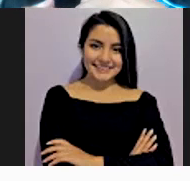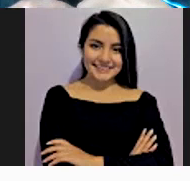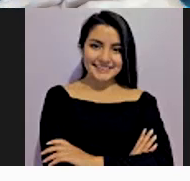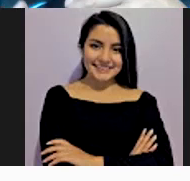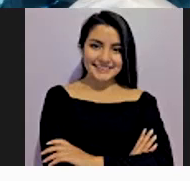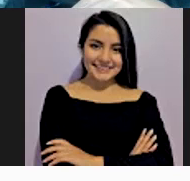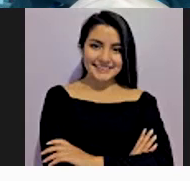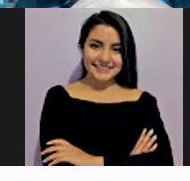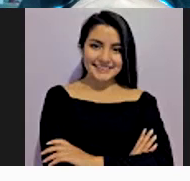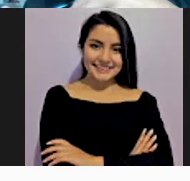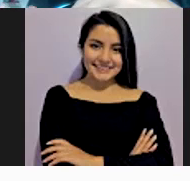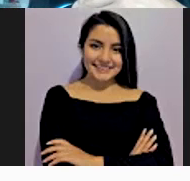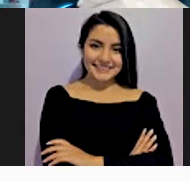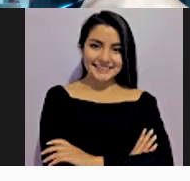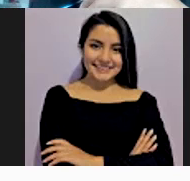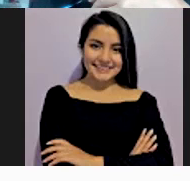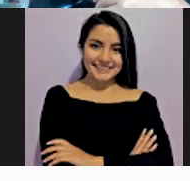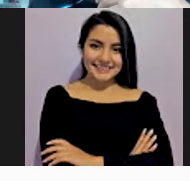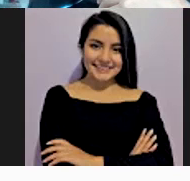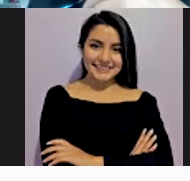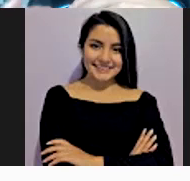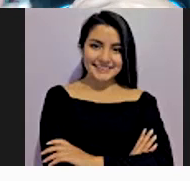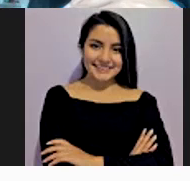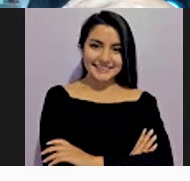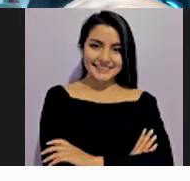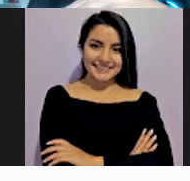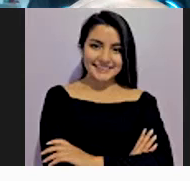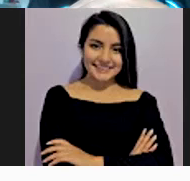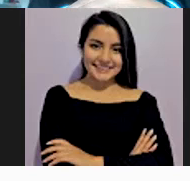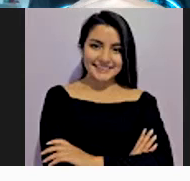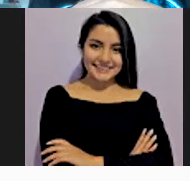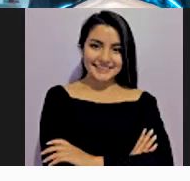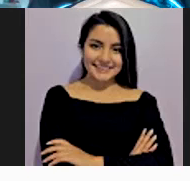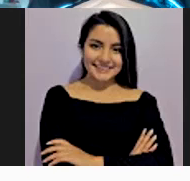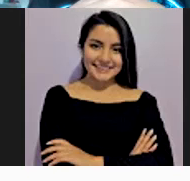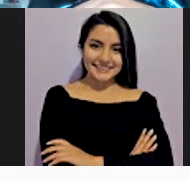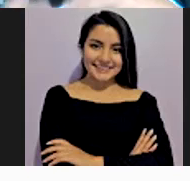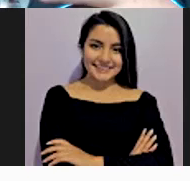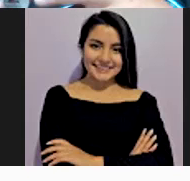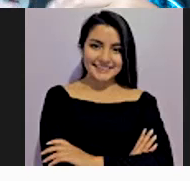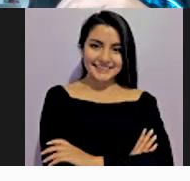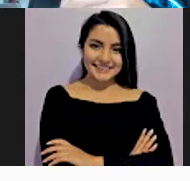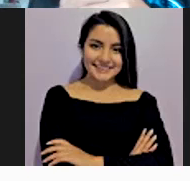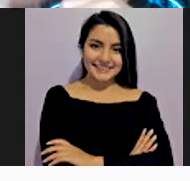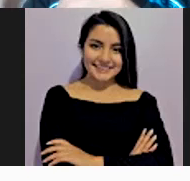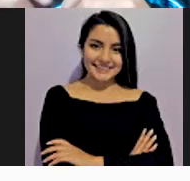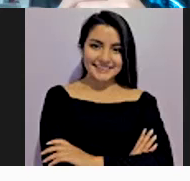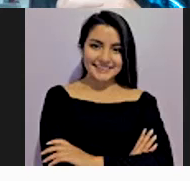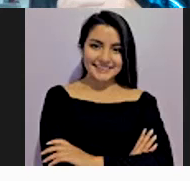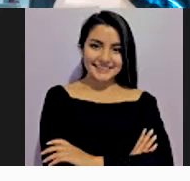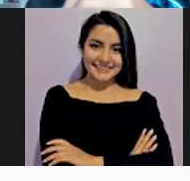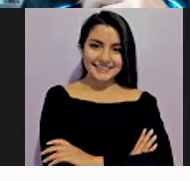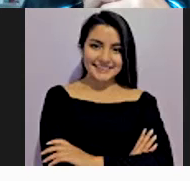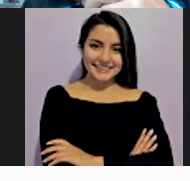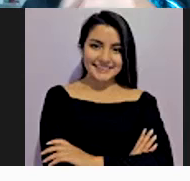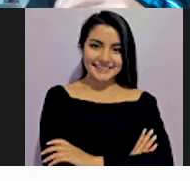en este caso, la variación que puede haber. Y un régimen variado, en cambio, ¿qué implica? Que hay una variación del calado